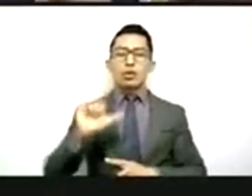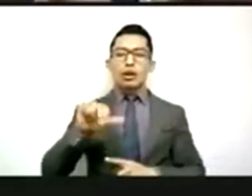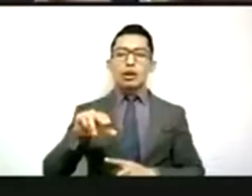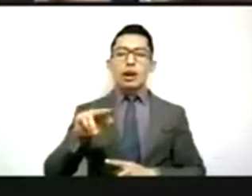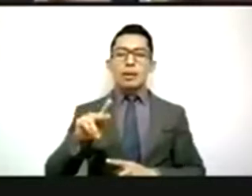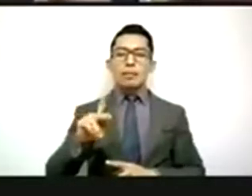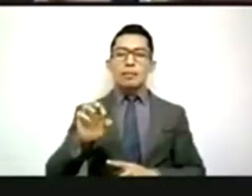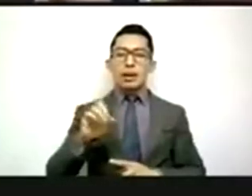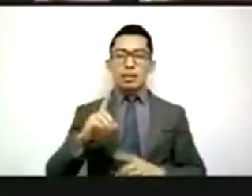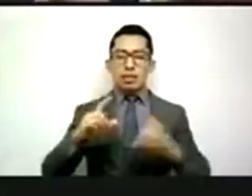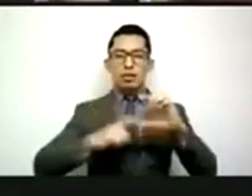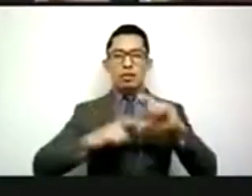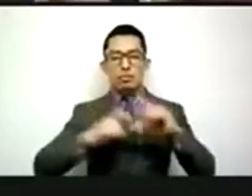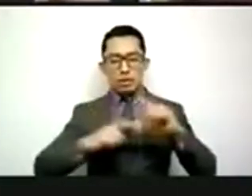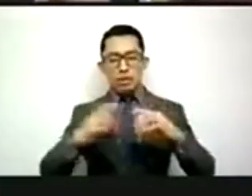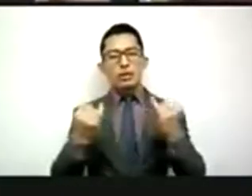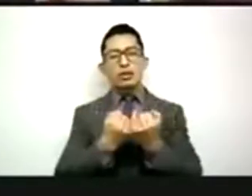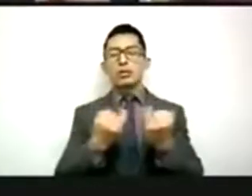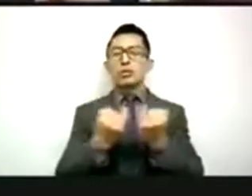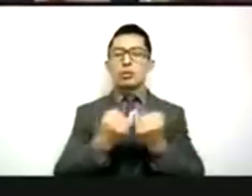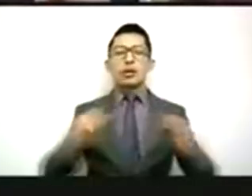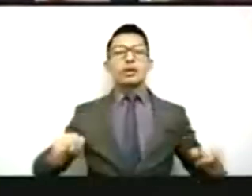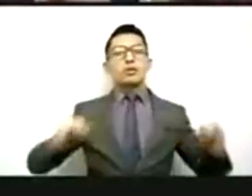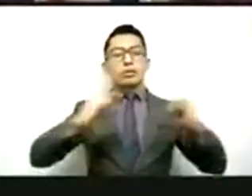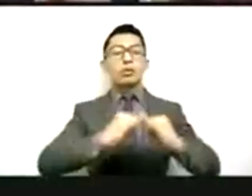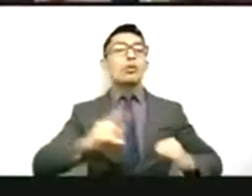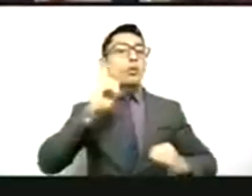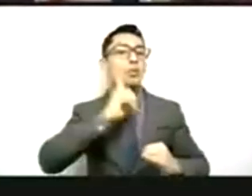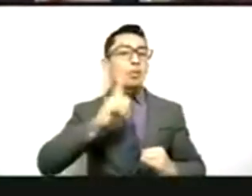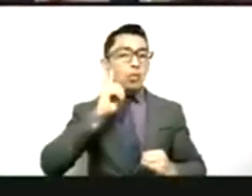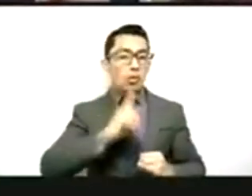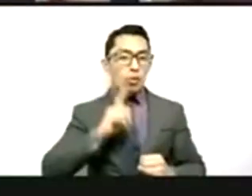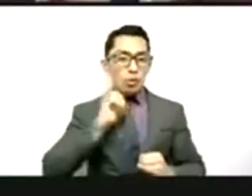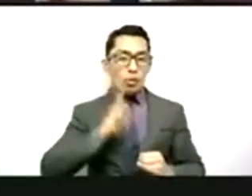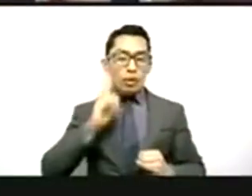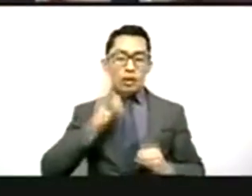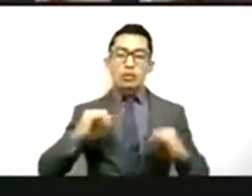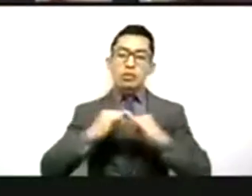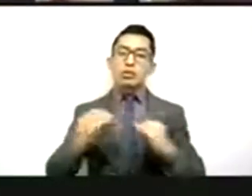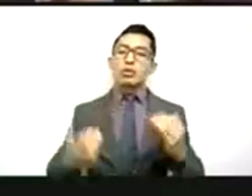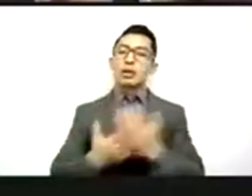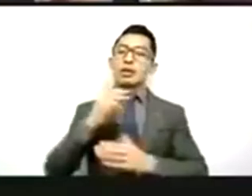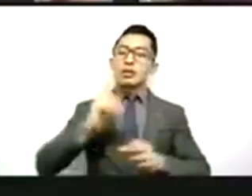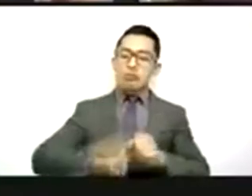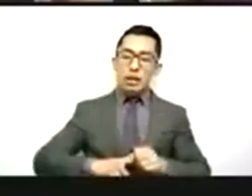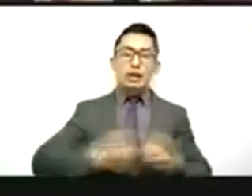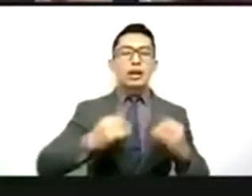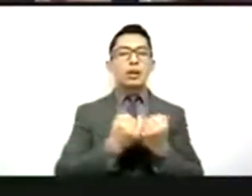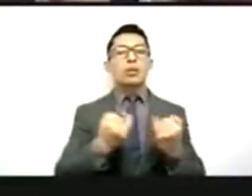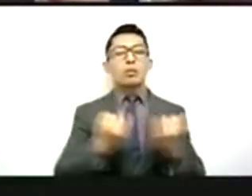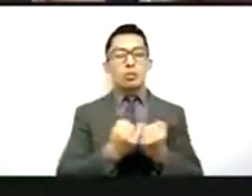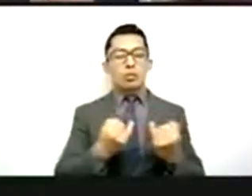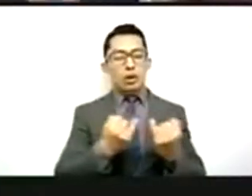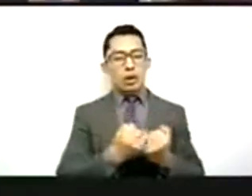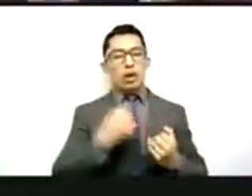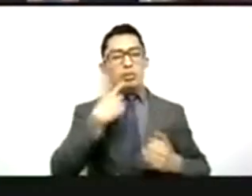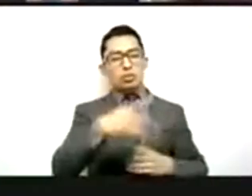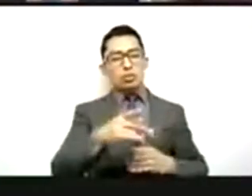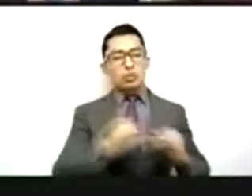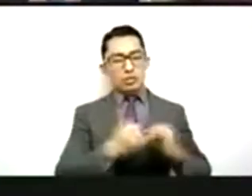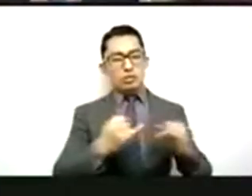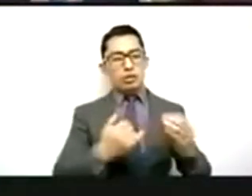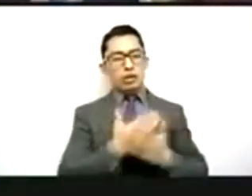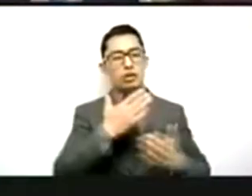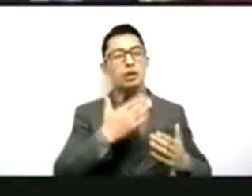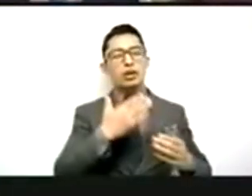al Instituto de las Mujeres, tanto el Instituto Nacional como el Instituto de las Mujeres en Aguascalientes,